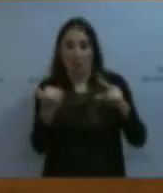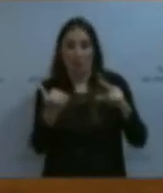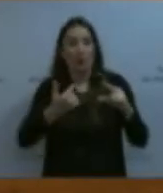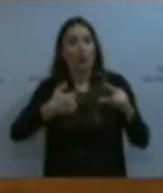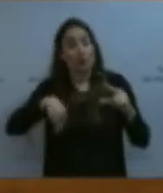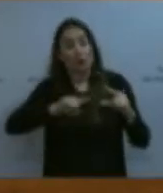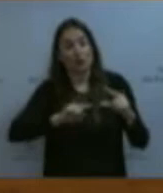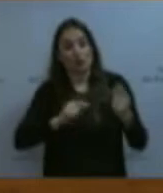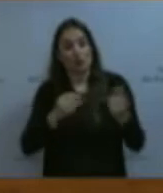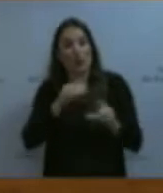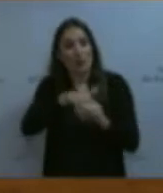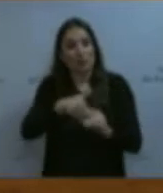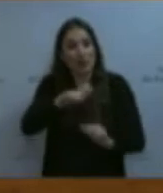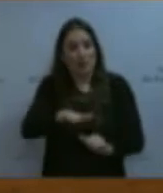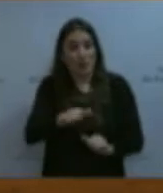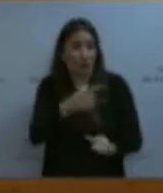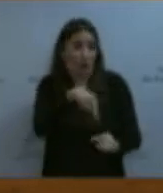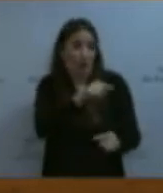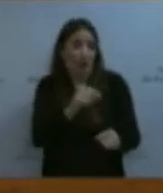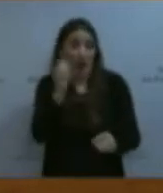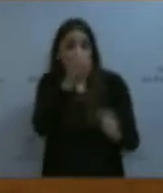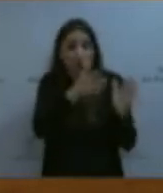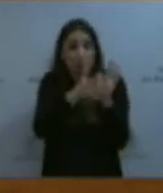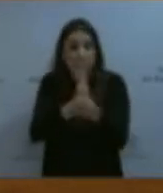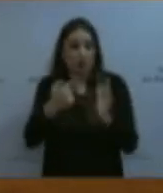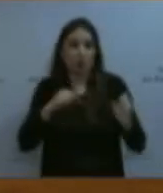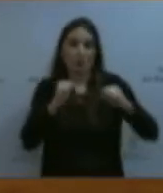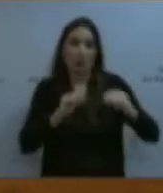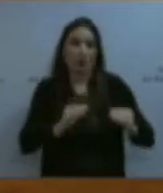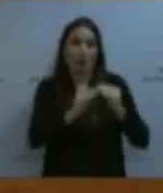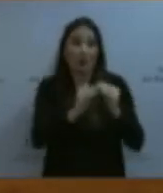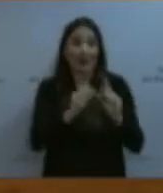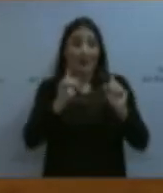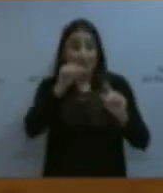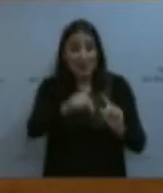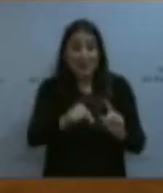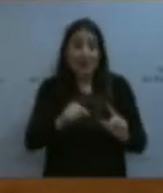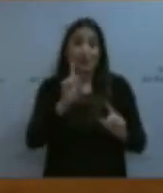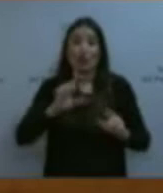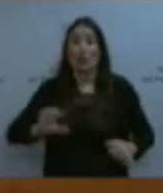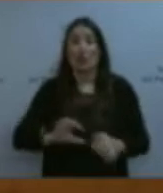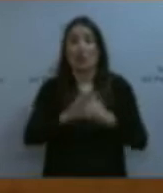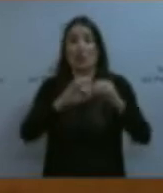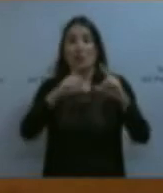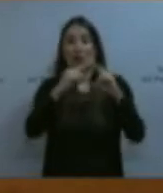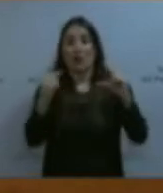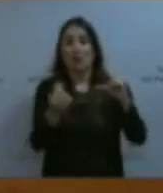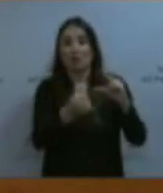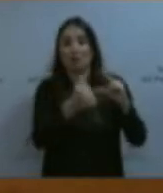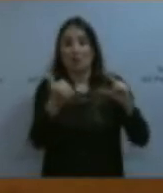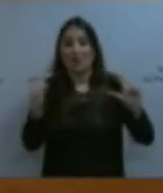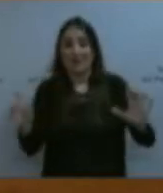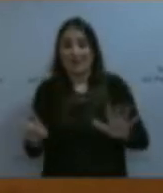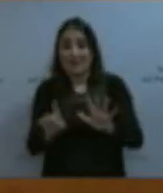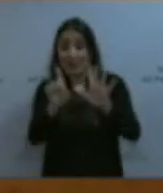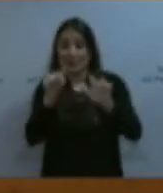la exposición de motivos, que en este caso se circunscribe únicamente al área sanitaria 6, la que se incluye en